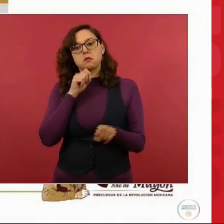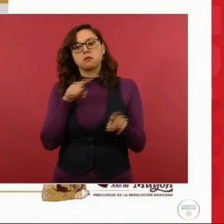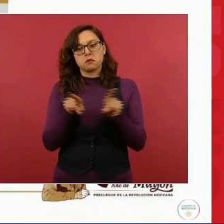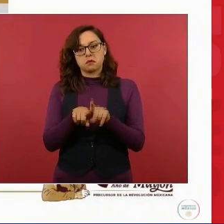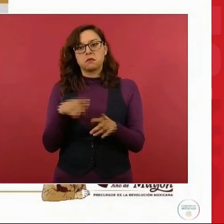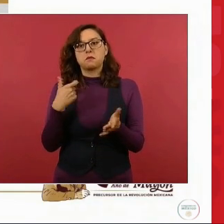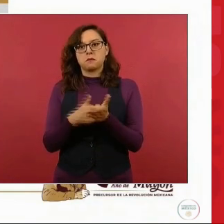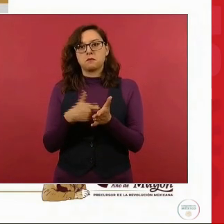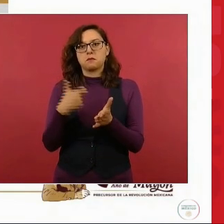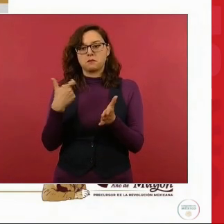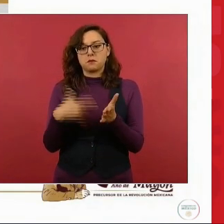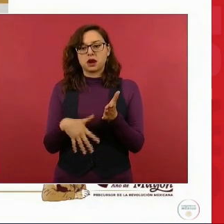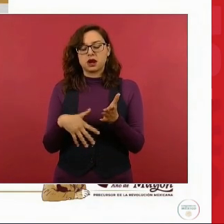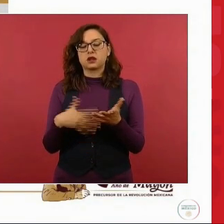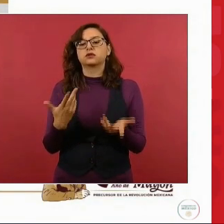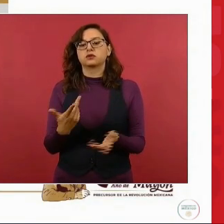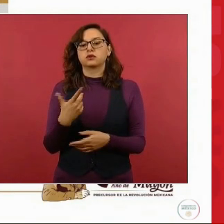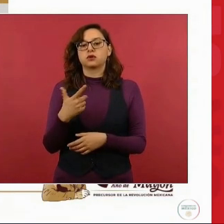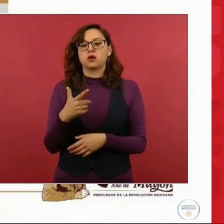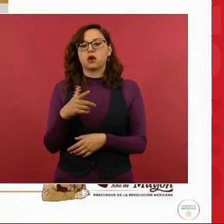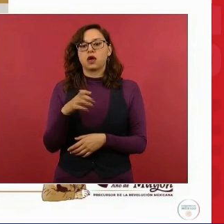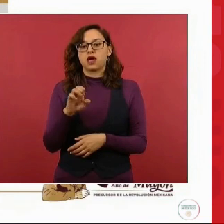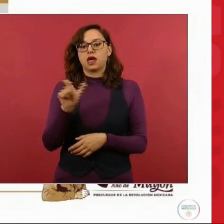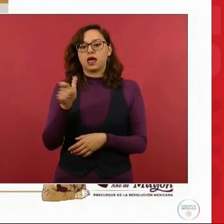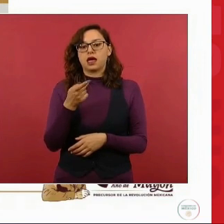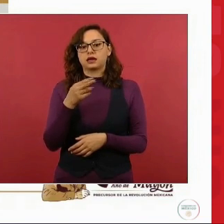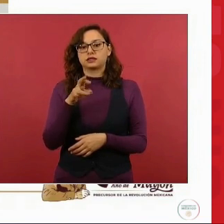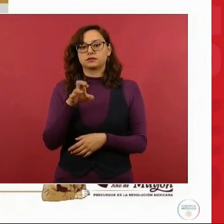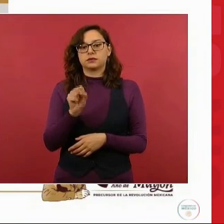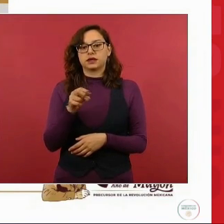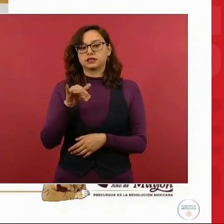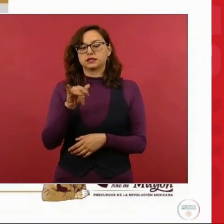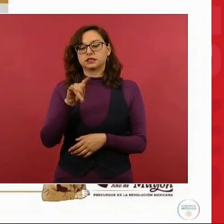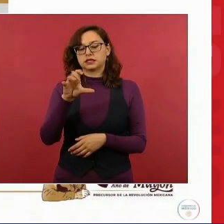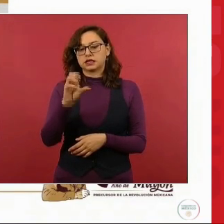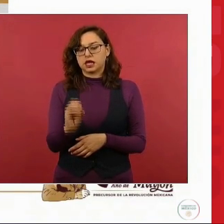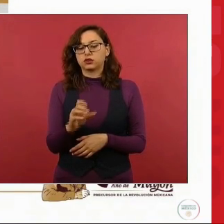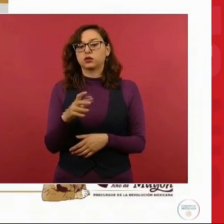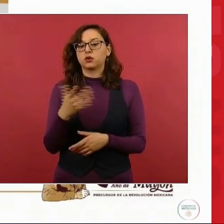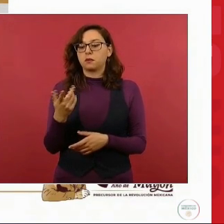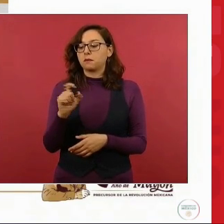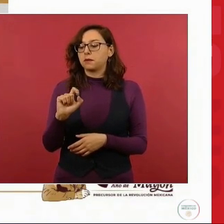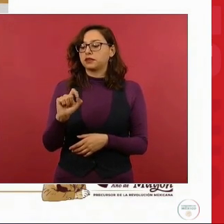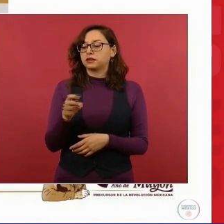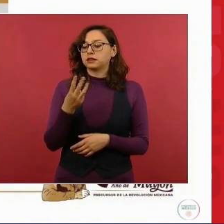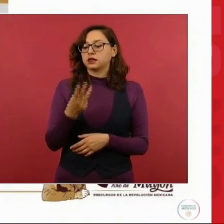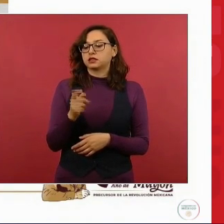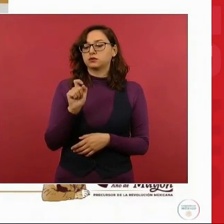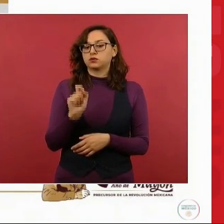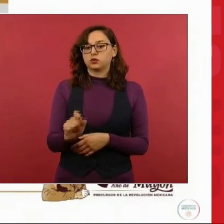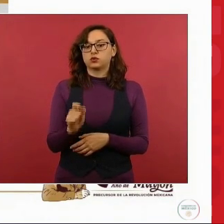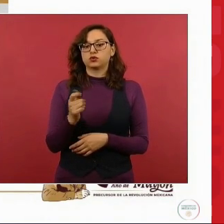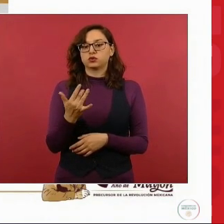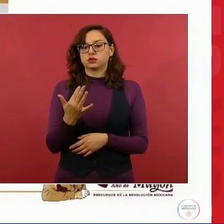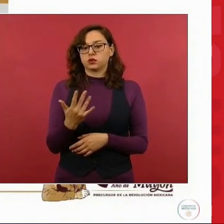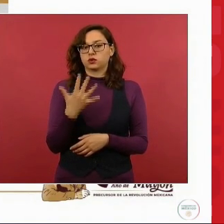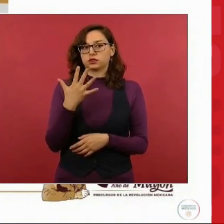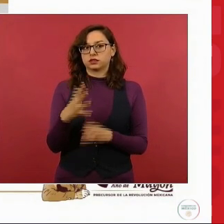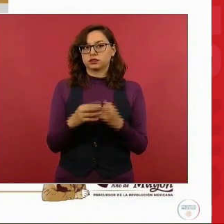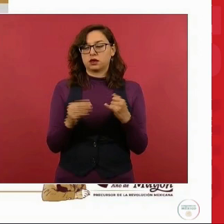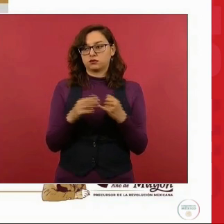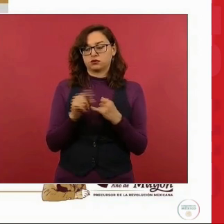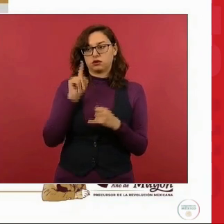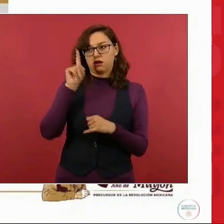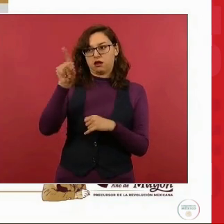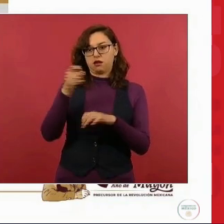precios máximos. Gas Express Nieto en Nicolás Romero, Estado de México, tiene un precio al público de 23 pesos con